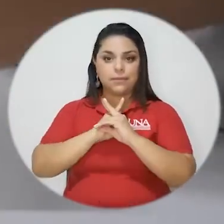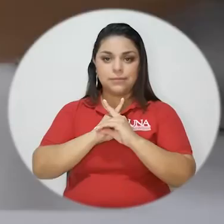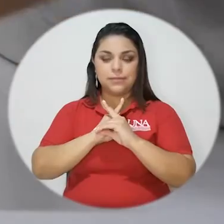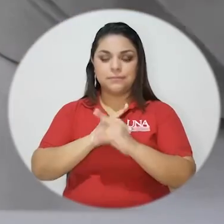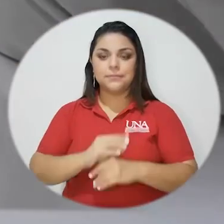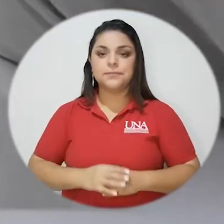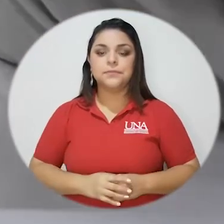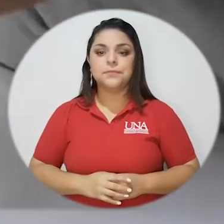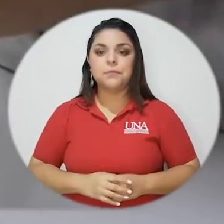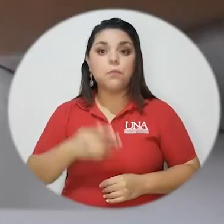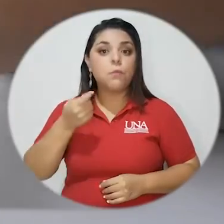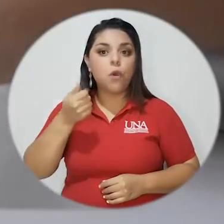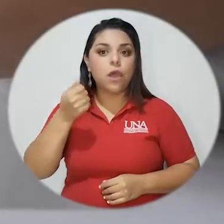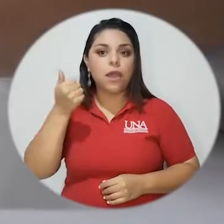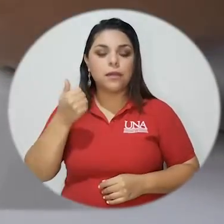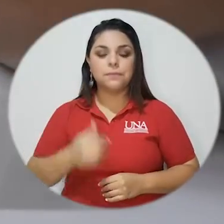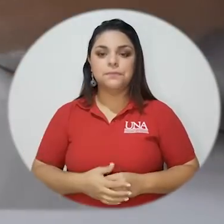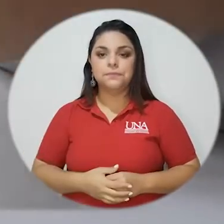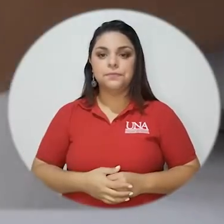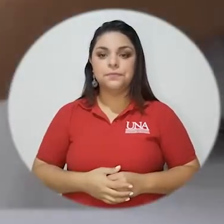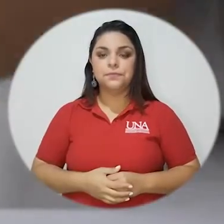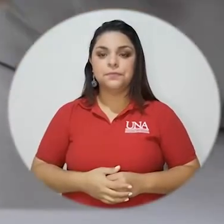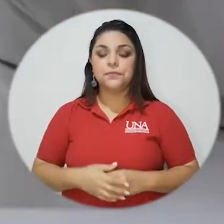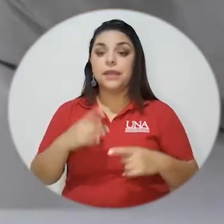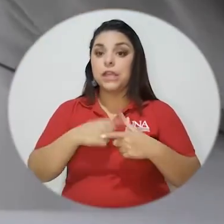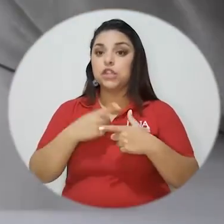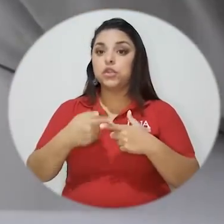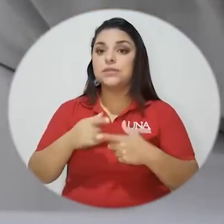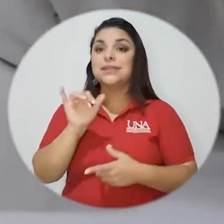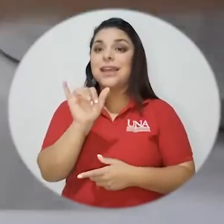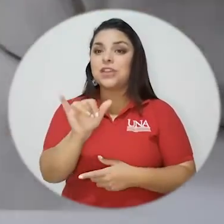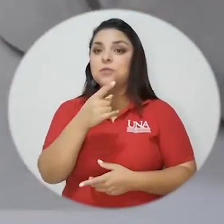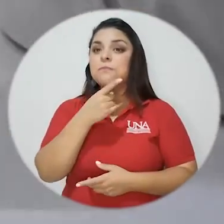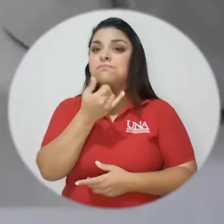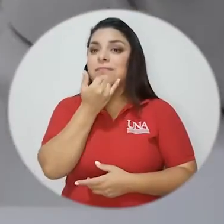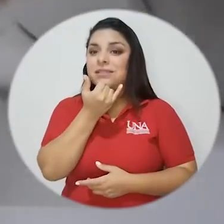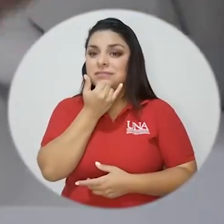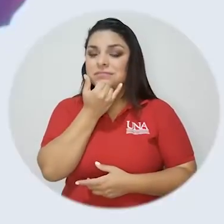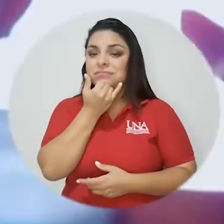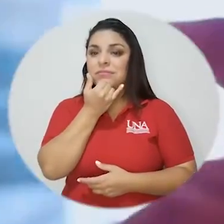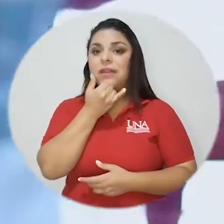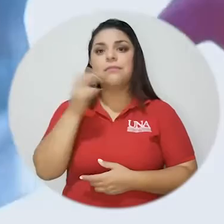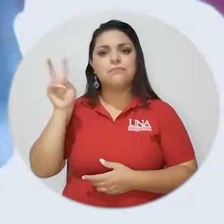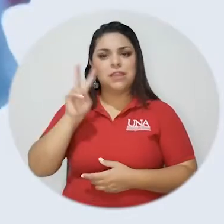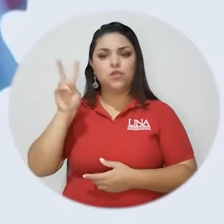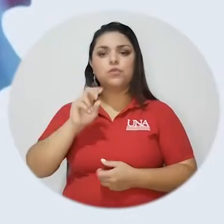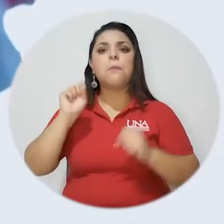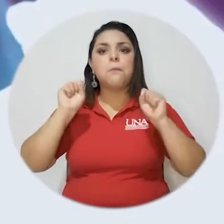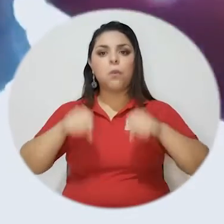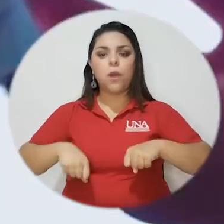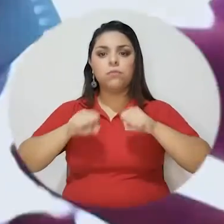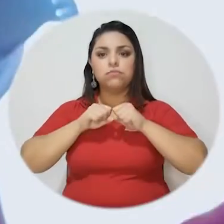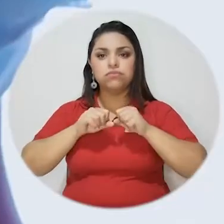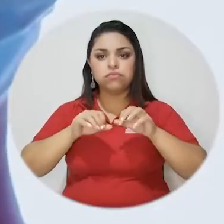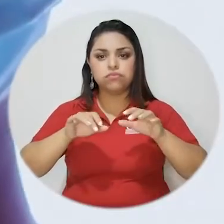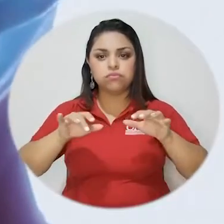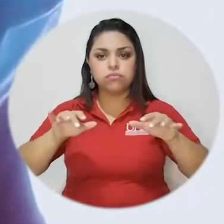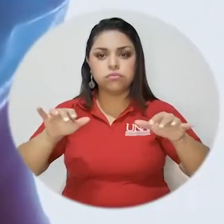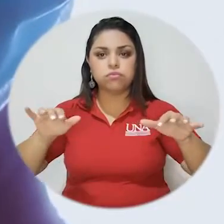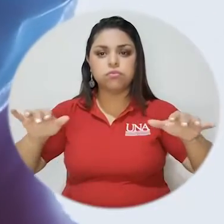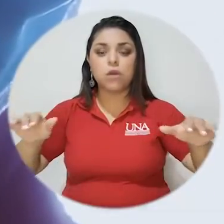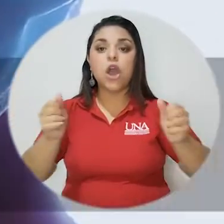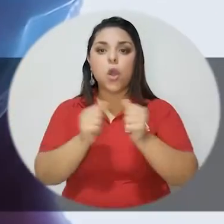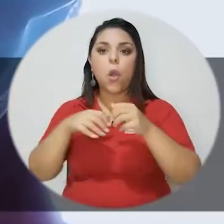defensa, ¿verdad? Muy poca exposición. Entonces, eso genera que el virus pueda propagarse con los eventos que favorecen